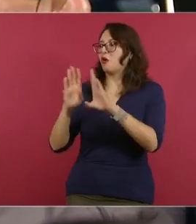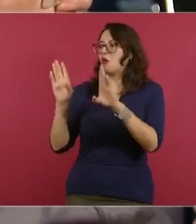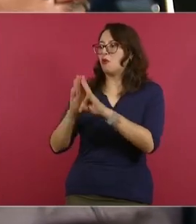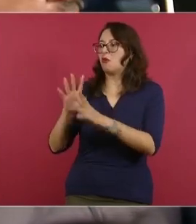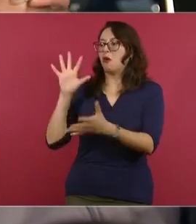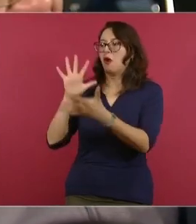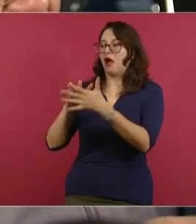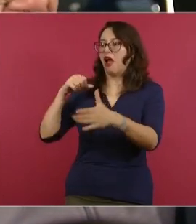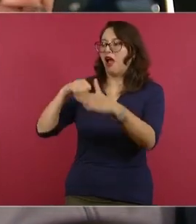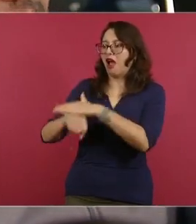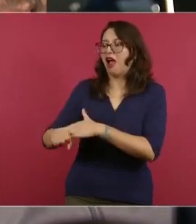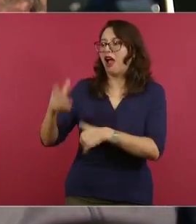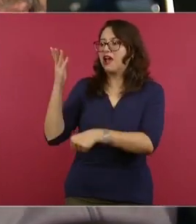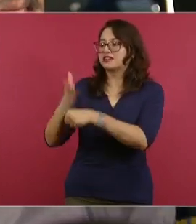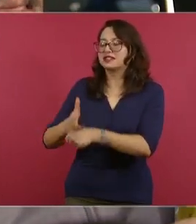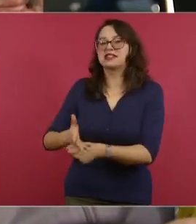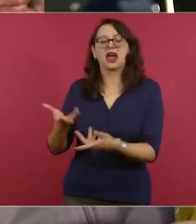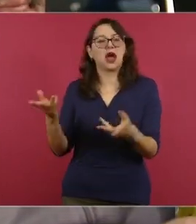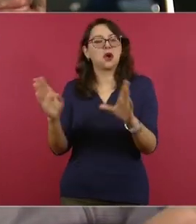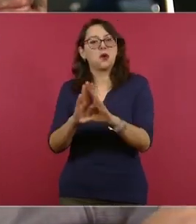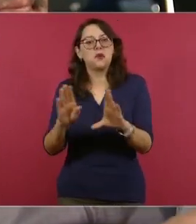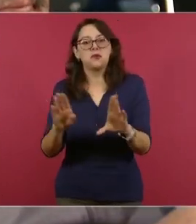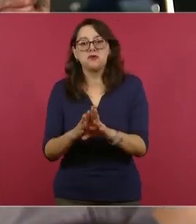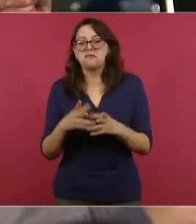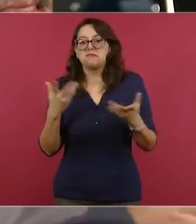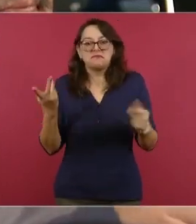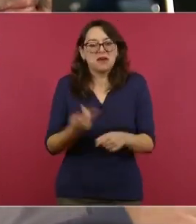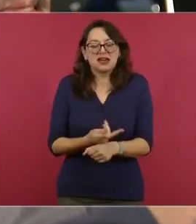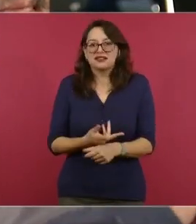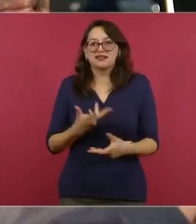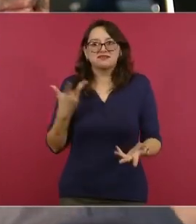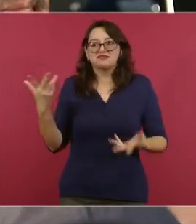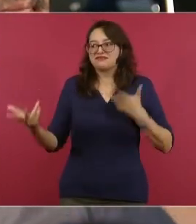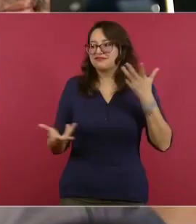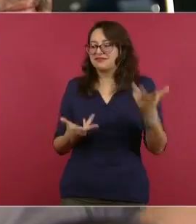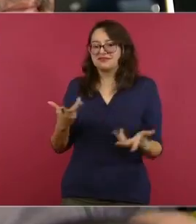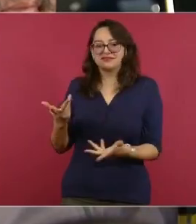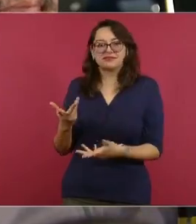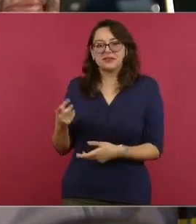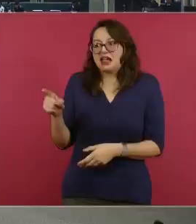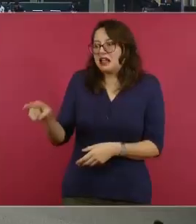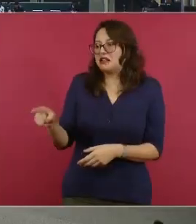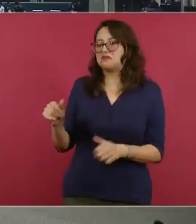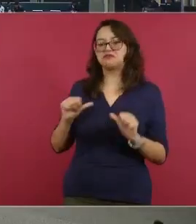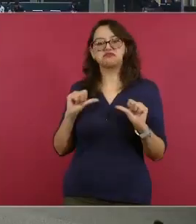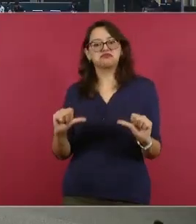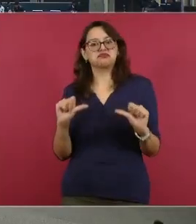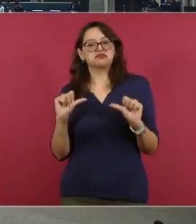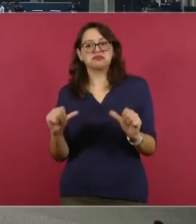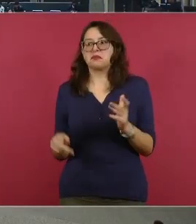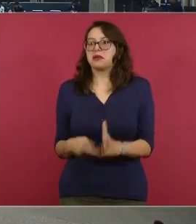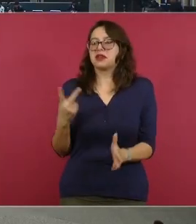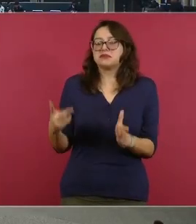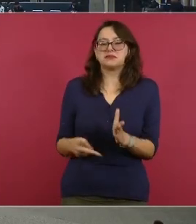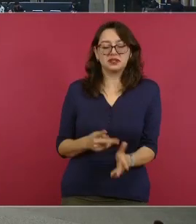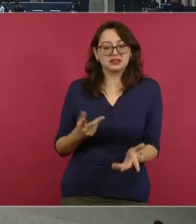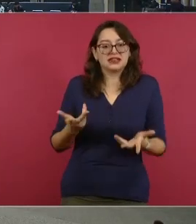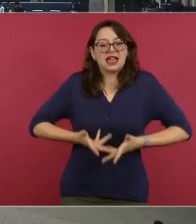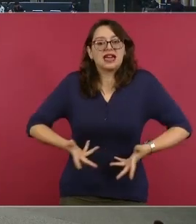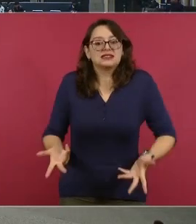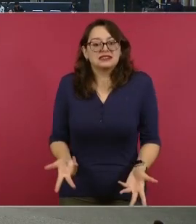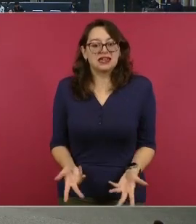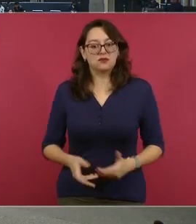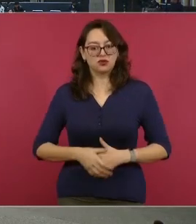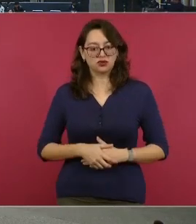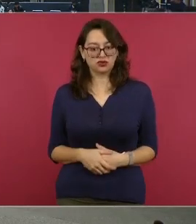México? ¿Con quién de su gobierno podrían dirigirse las víctimas de los delitos ya mencionados? Bueno, pues aquí